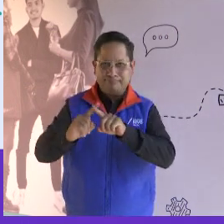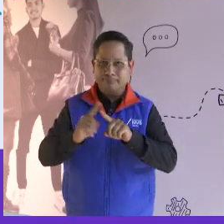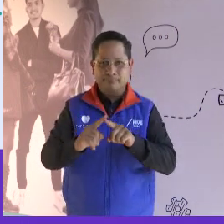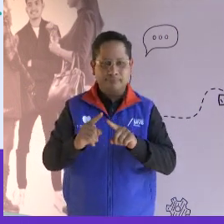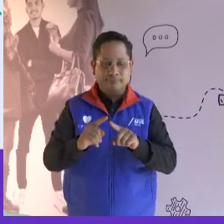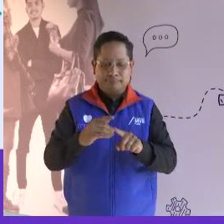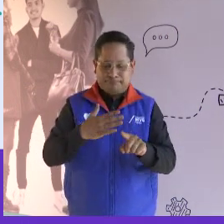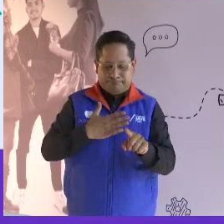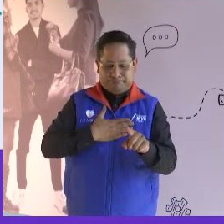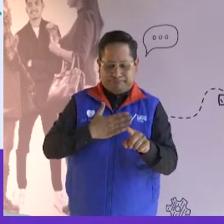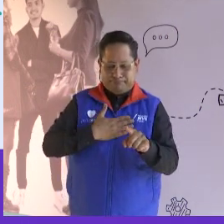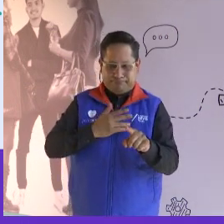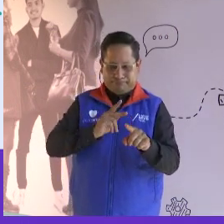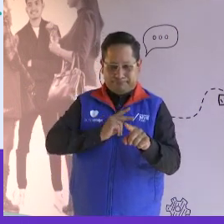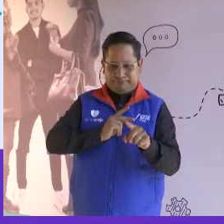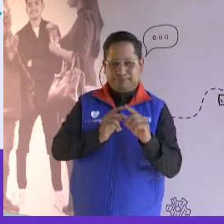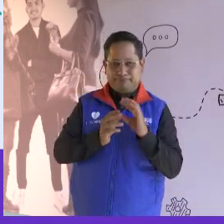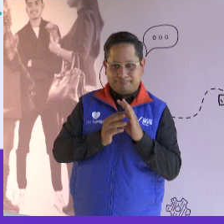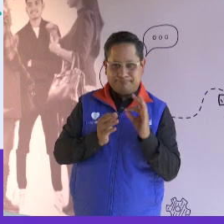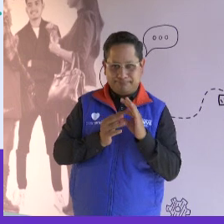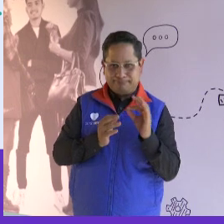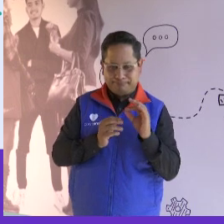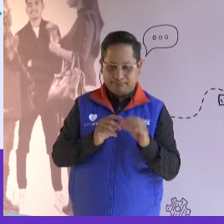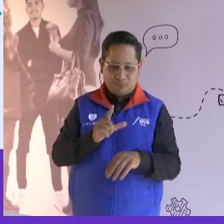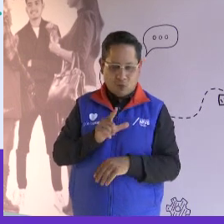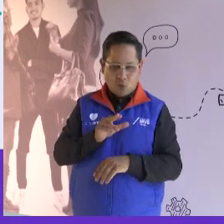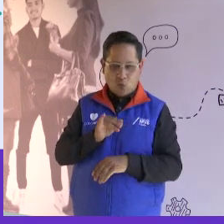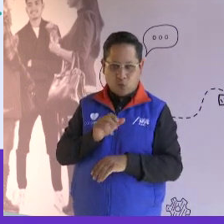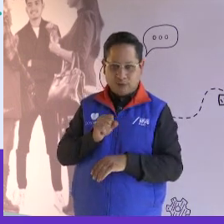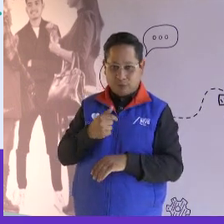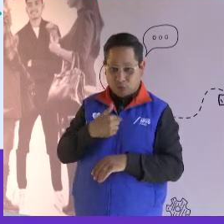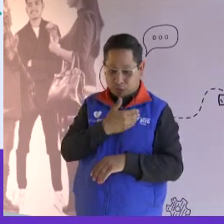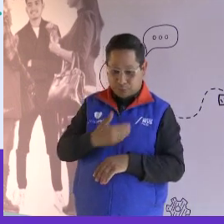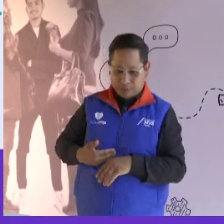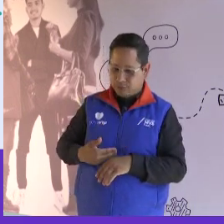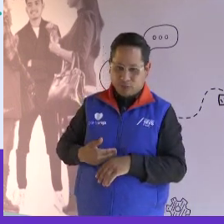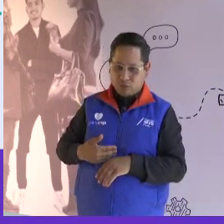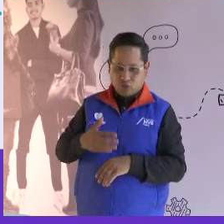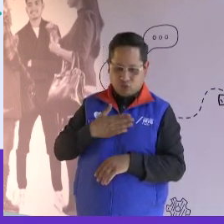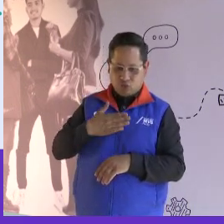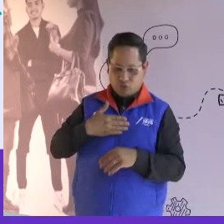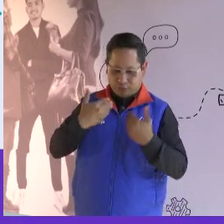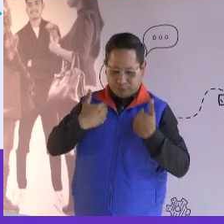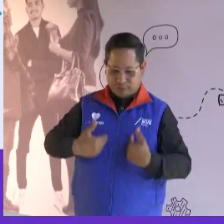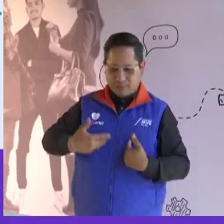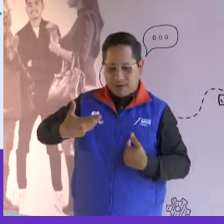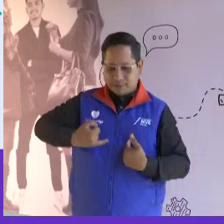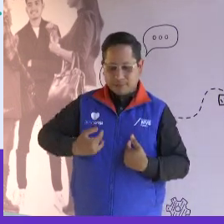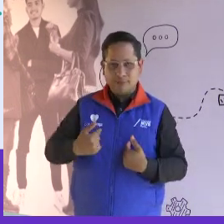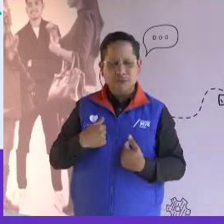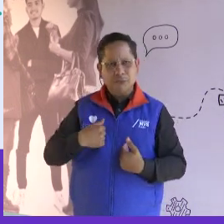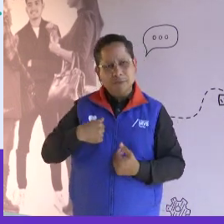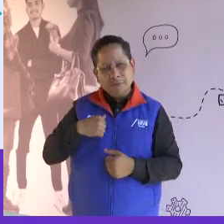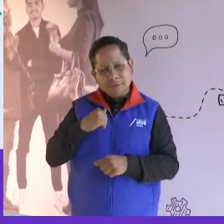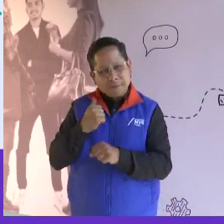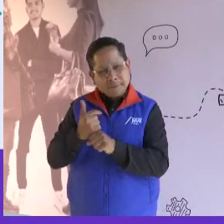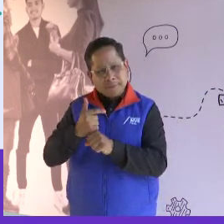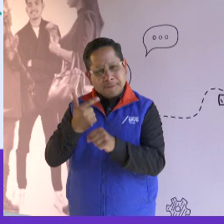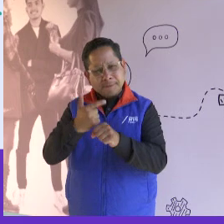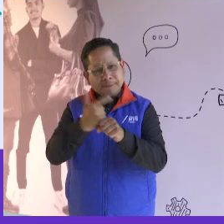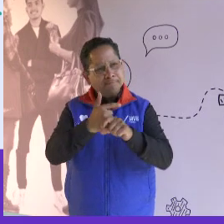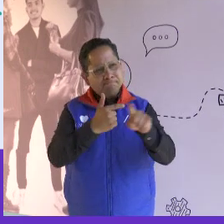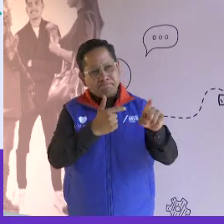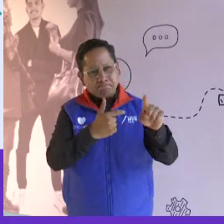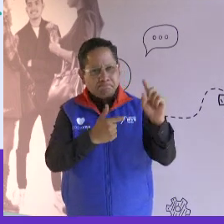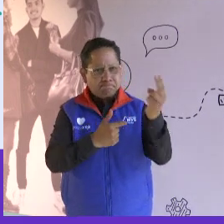muy personal, como Luis, no como presidente de la organización, he encontrado que en la academia